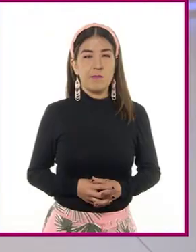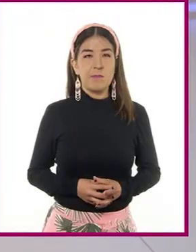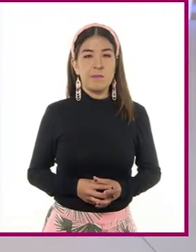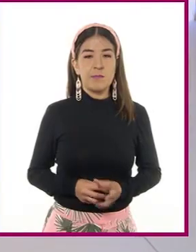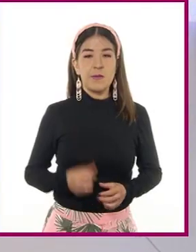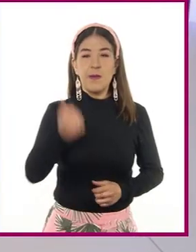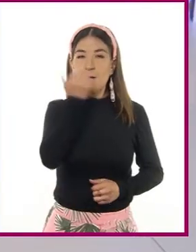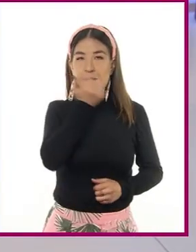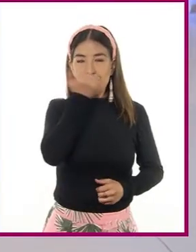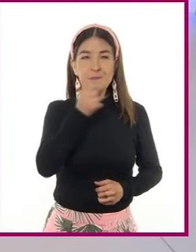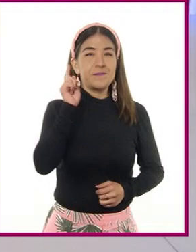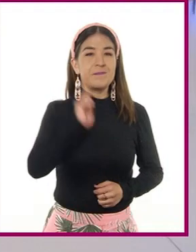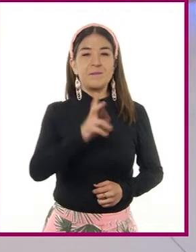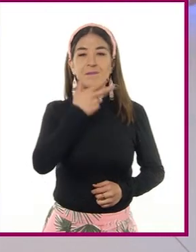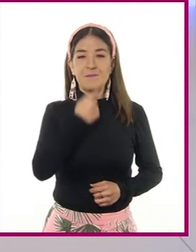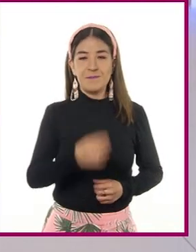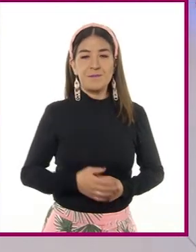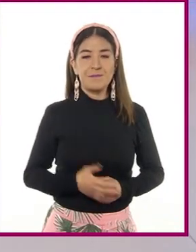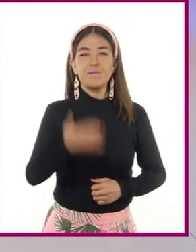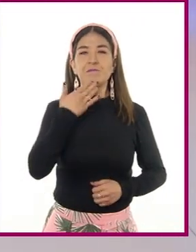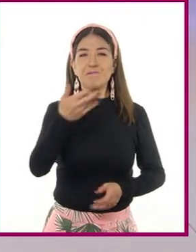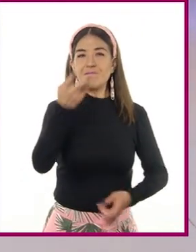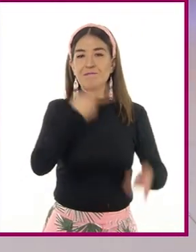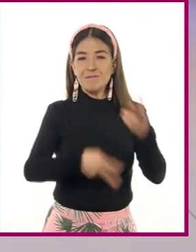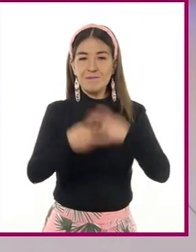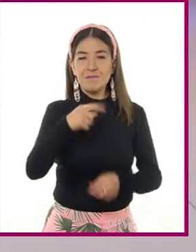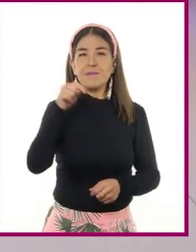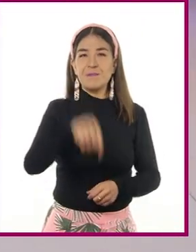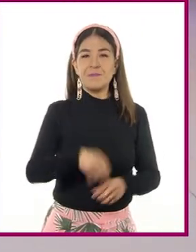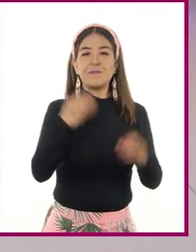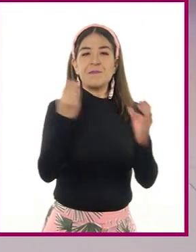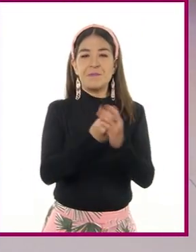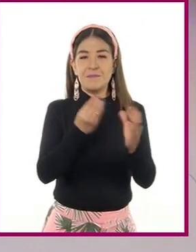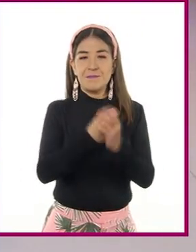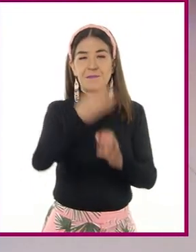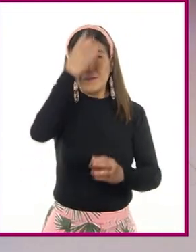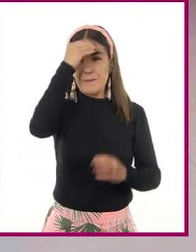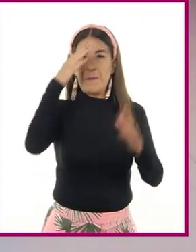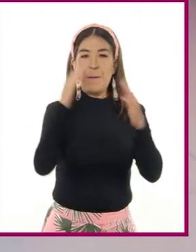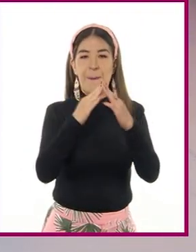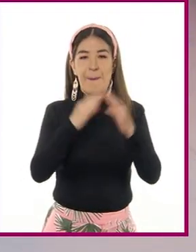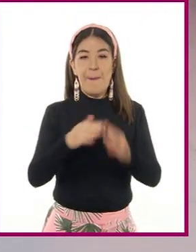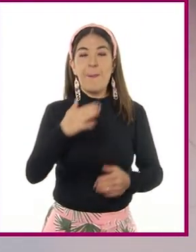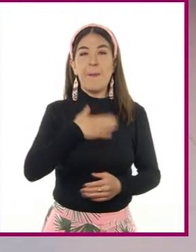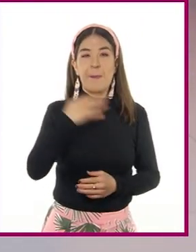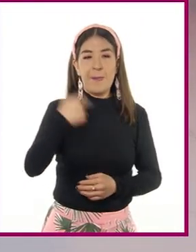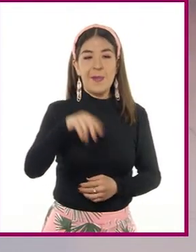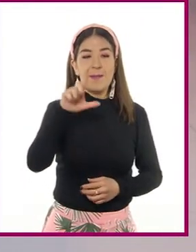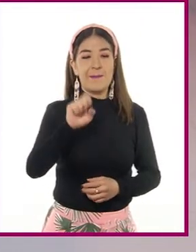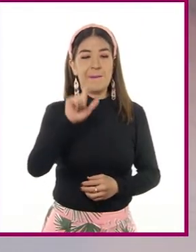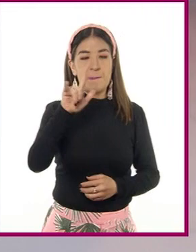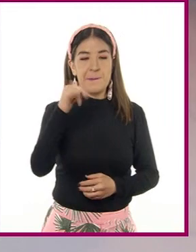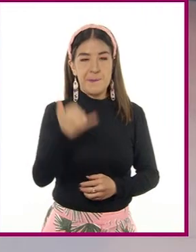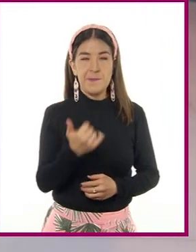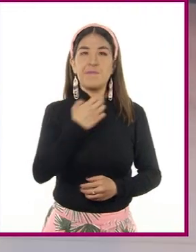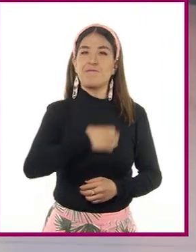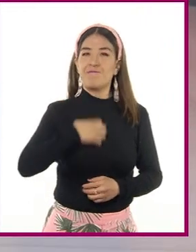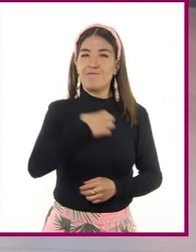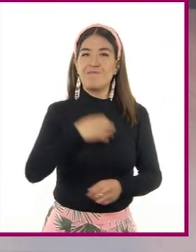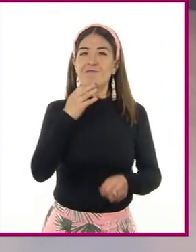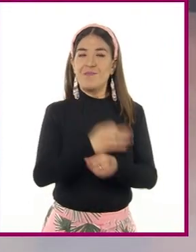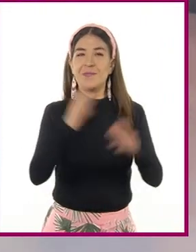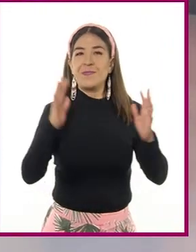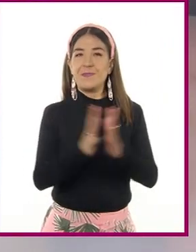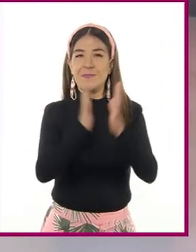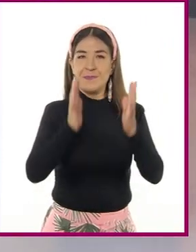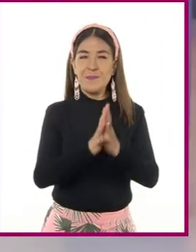Alumnas y alumnos, sean bienvenidas y bienvenidos a una sesión más de Aprende en Casa. Yo soy Leslie Mendivi y estoy muy contenta de participar